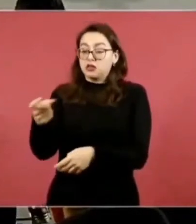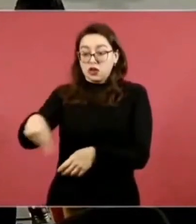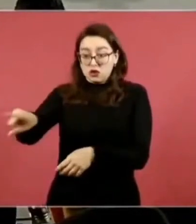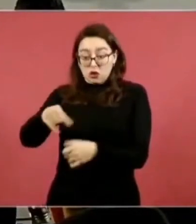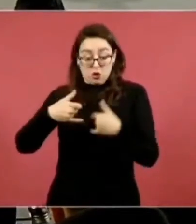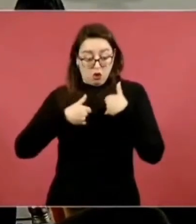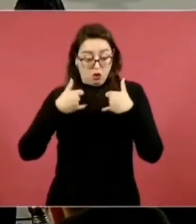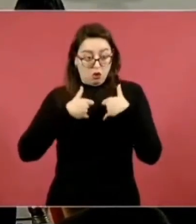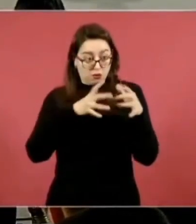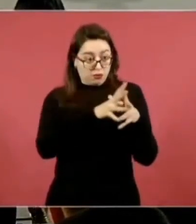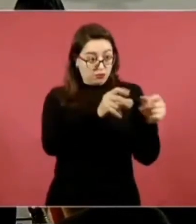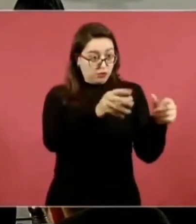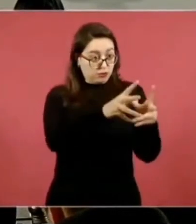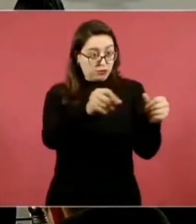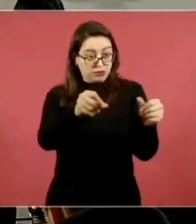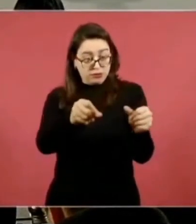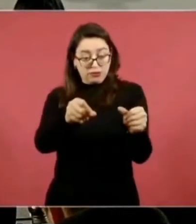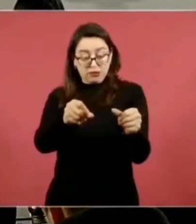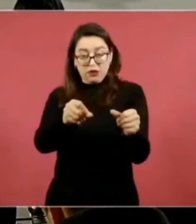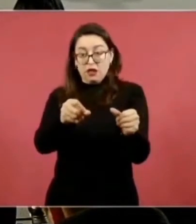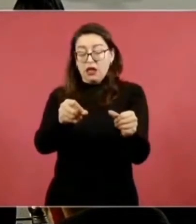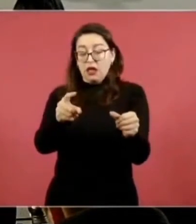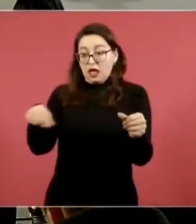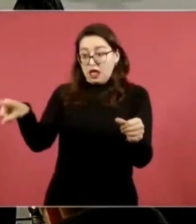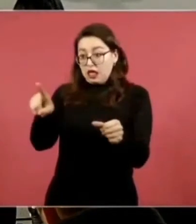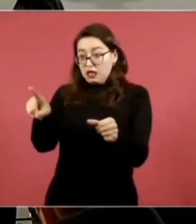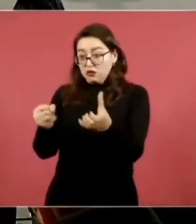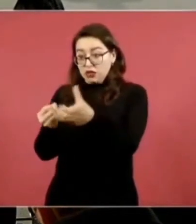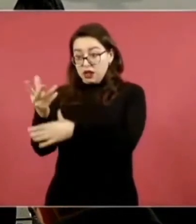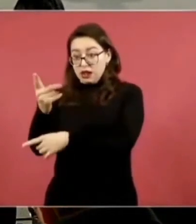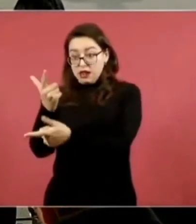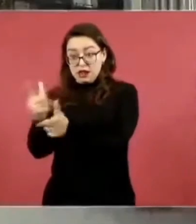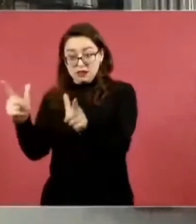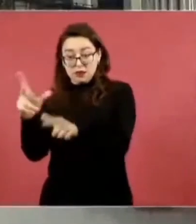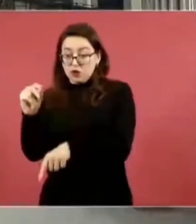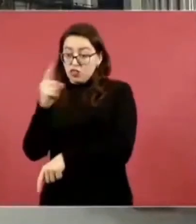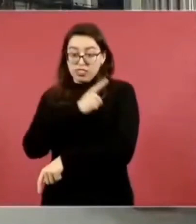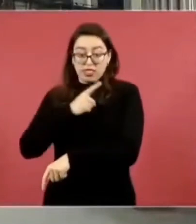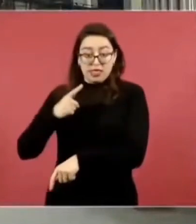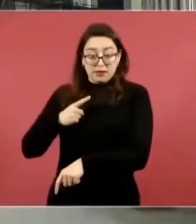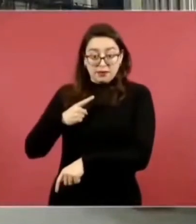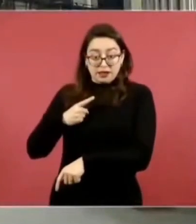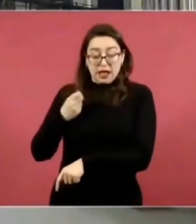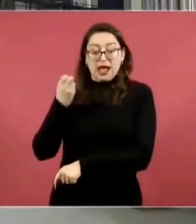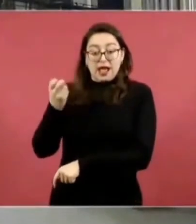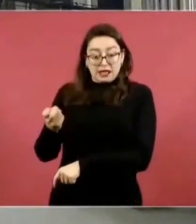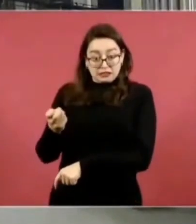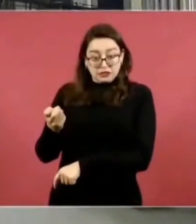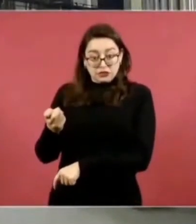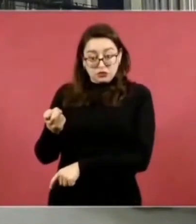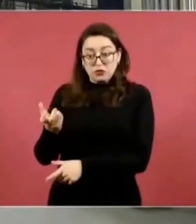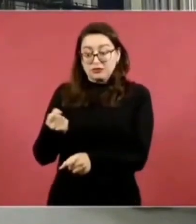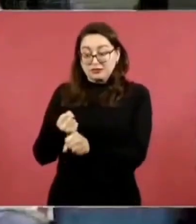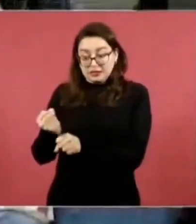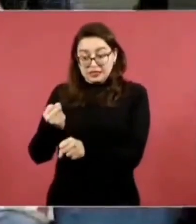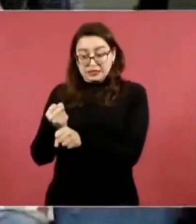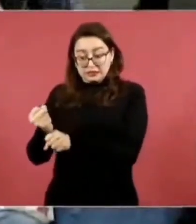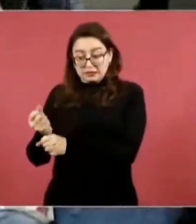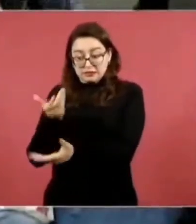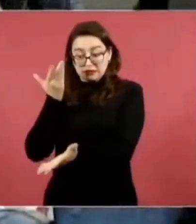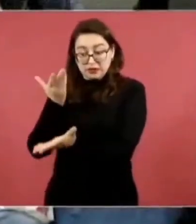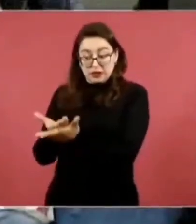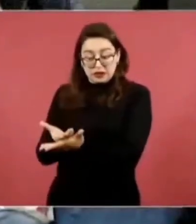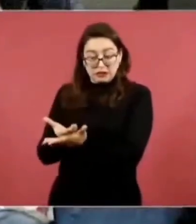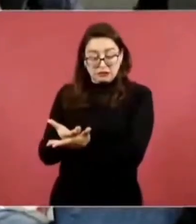que no tendrían por qué ser liberados, pero se certificó que hubo tortura y se demostró y